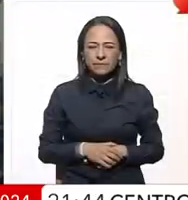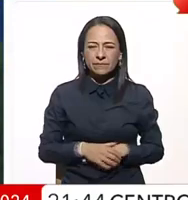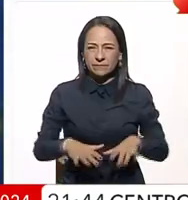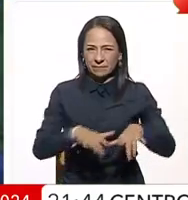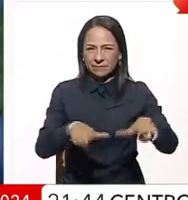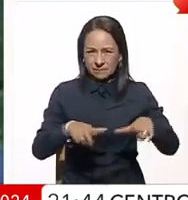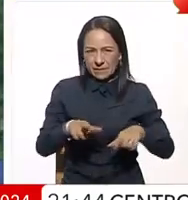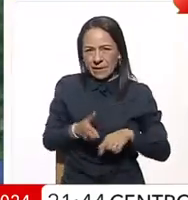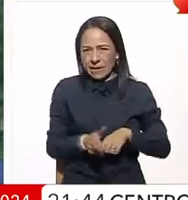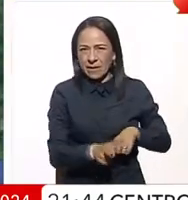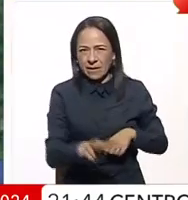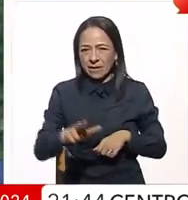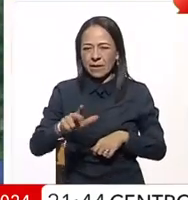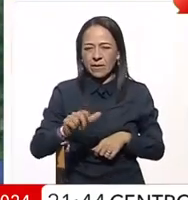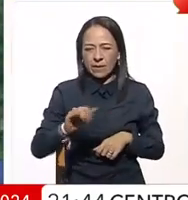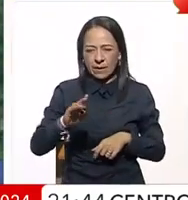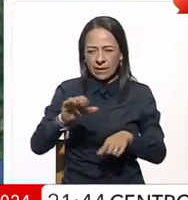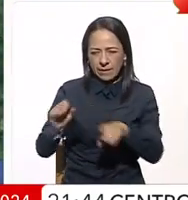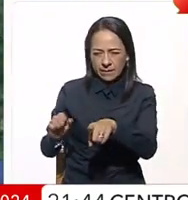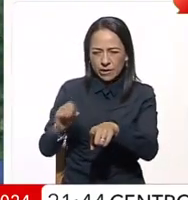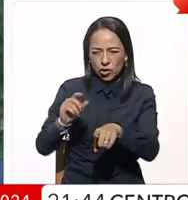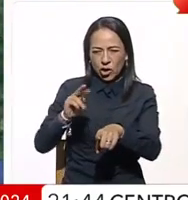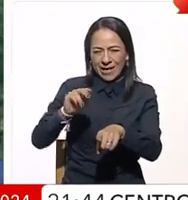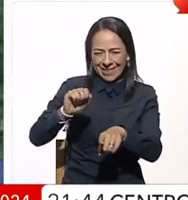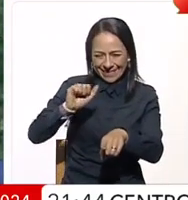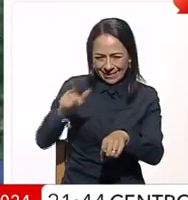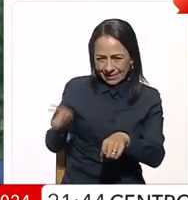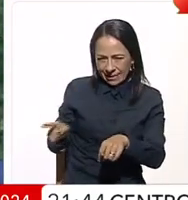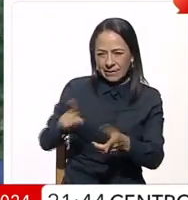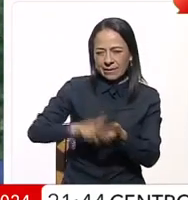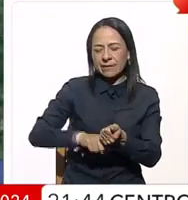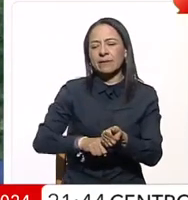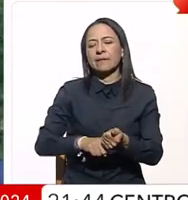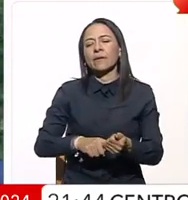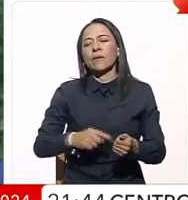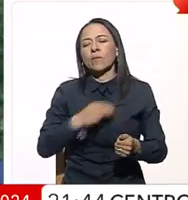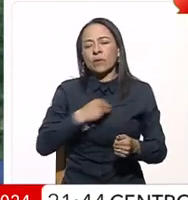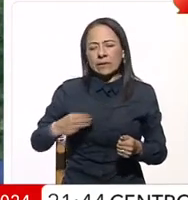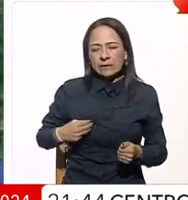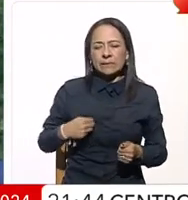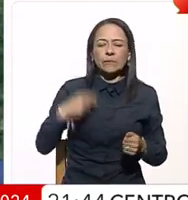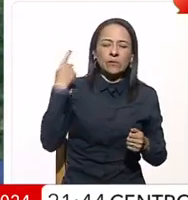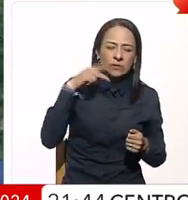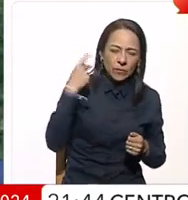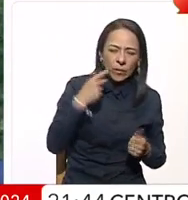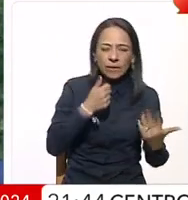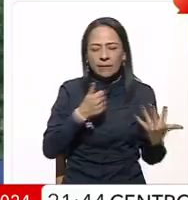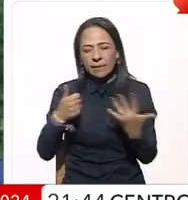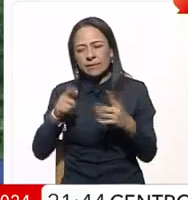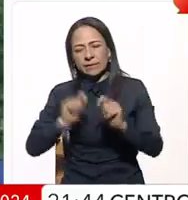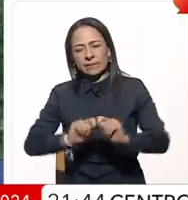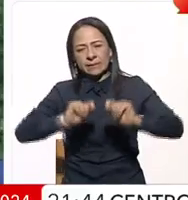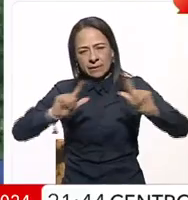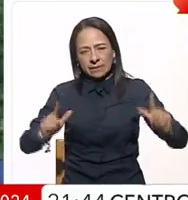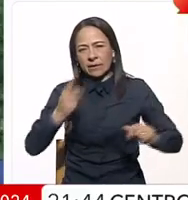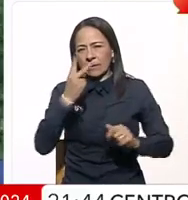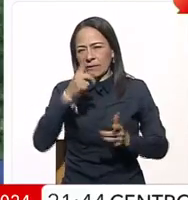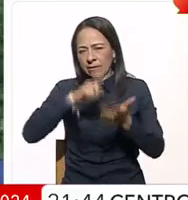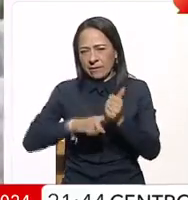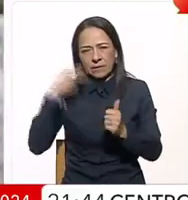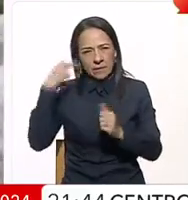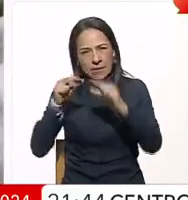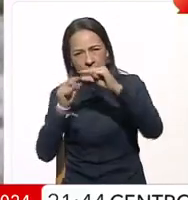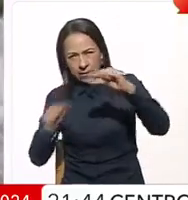Río Libres Oriental comprende 18 municipios de Puebla, 6 de Tlaxcala y 2 más ubicados en el estado de